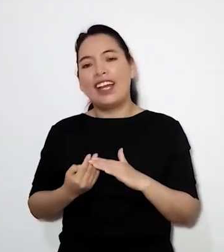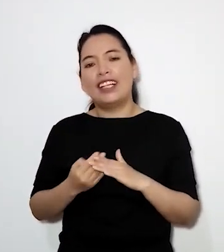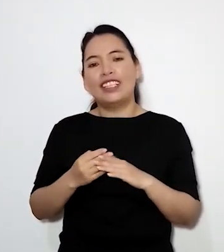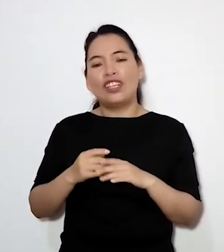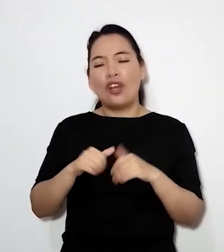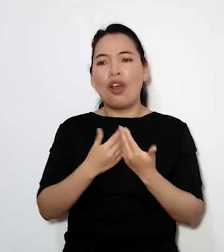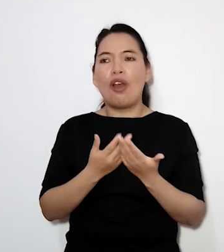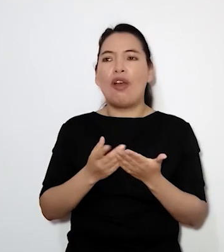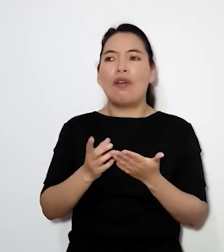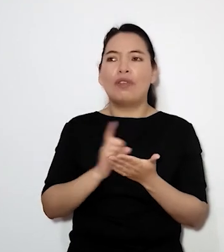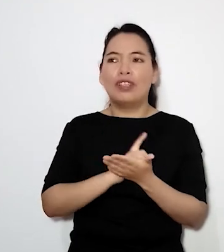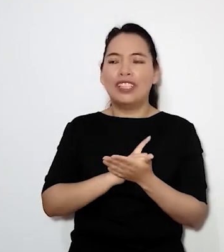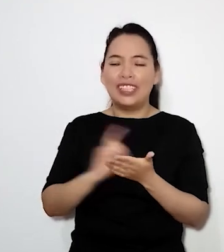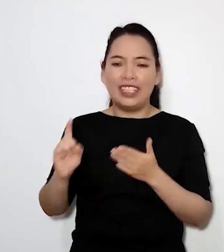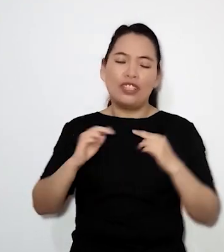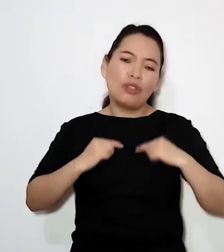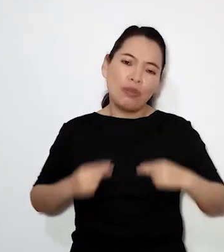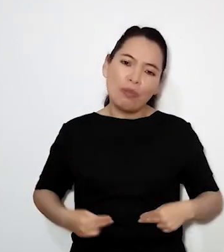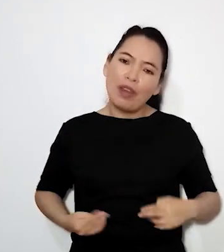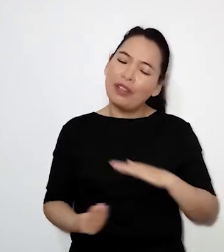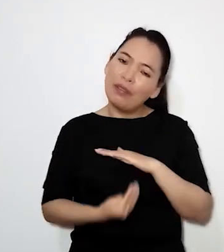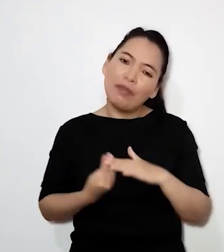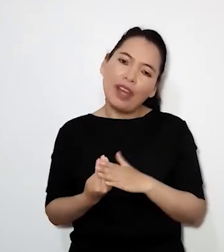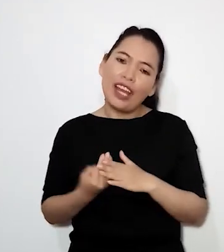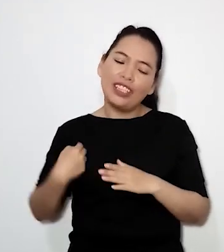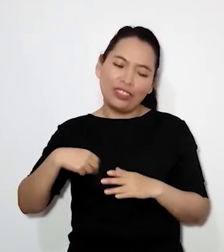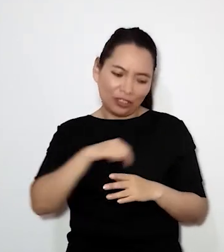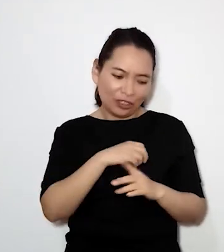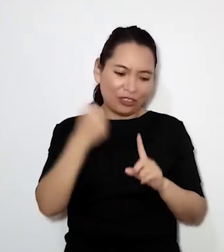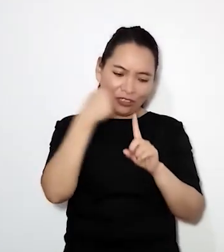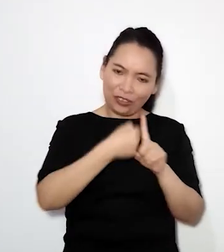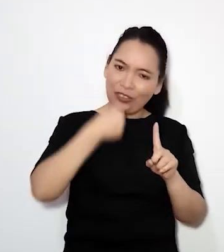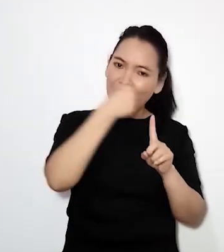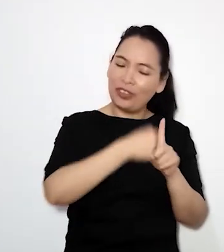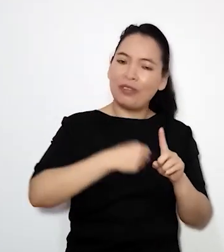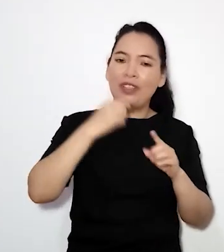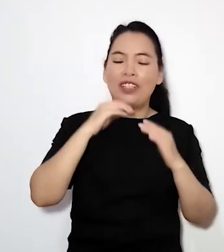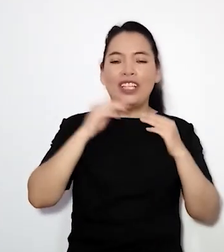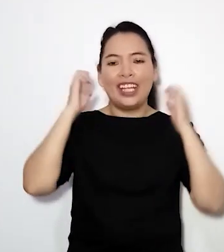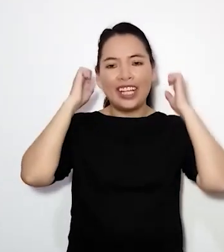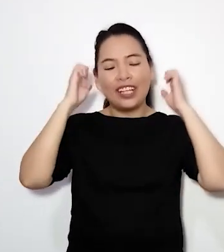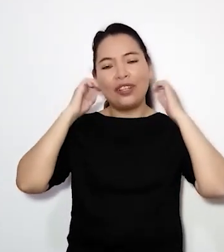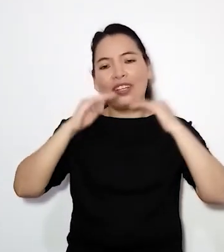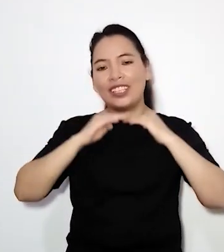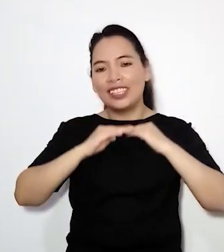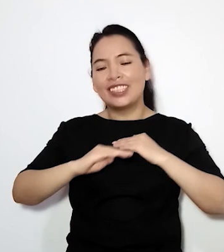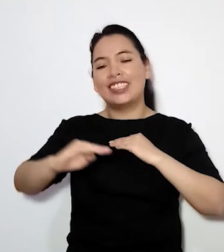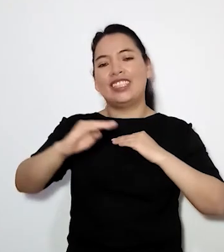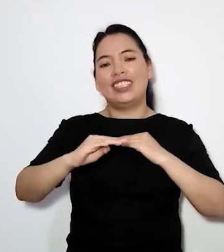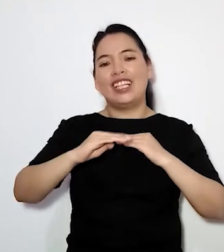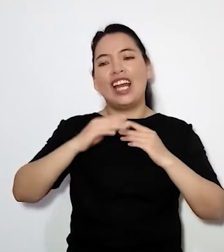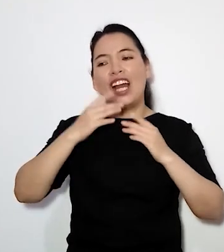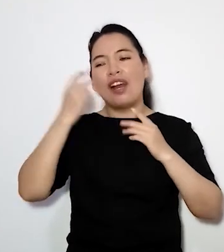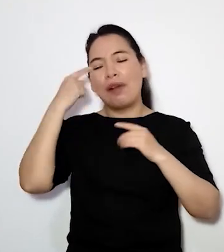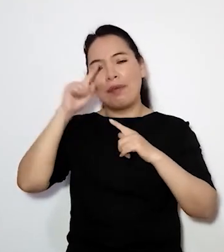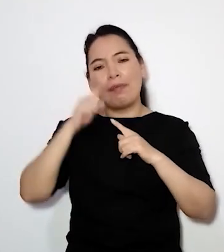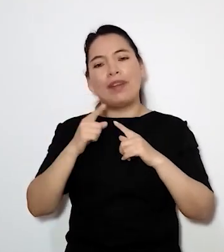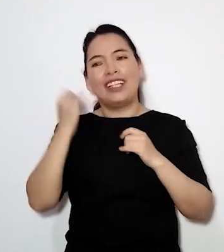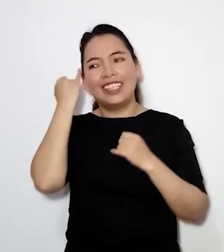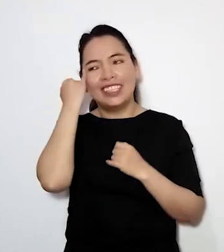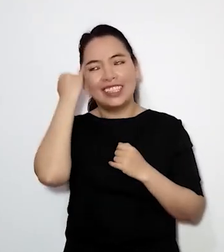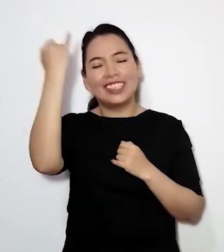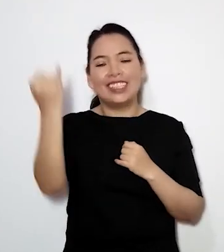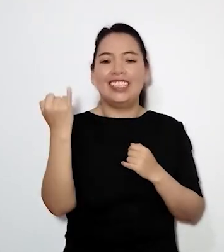nuestra lucha es por una educación emancipadora. El concepto, la idea de educación inclusiva es